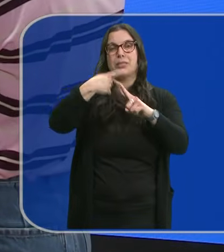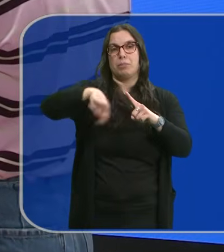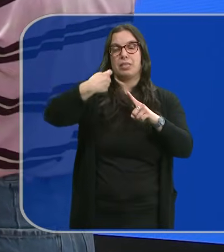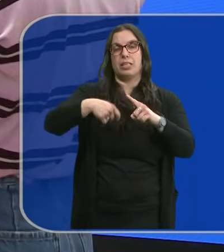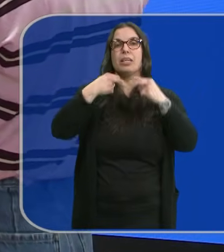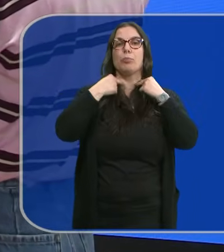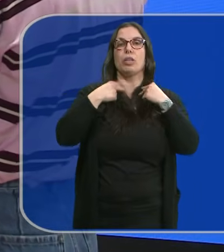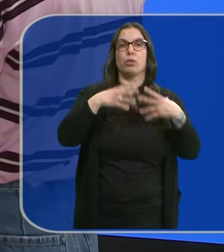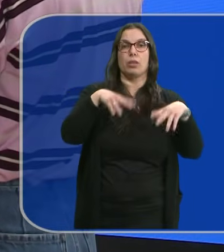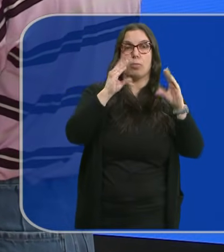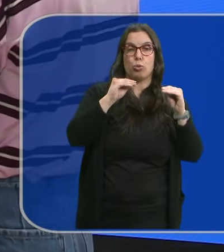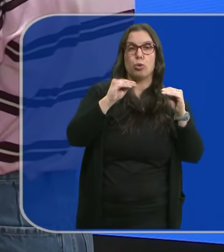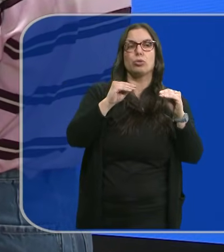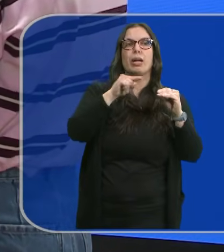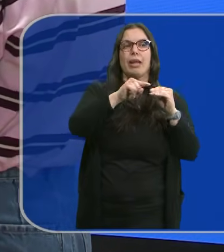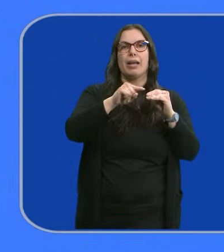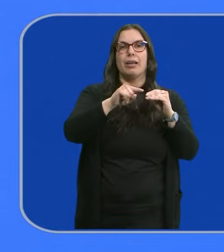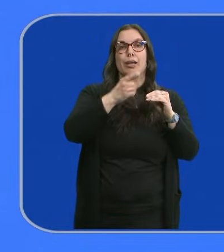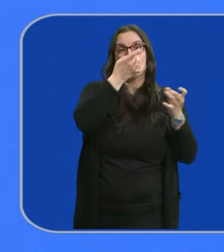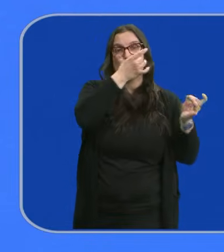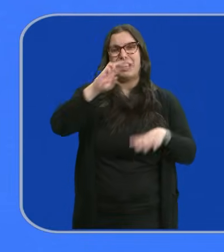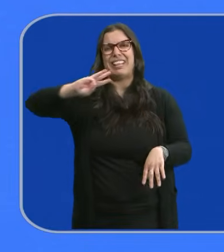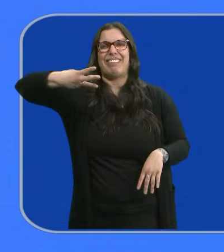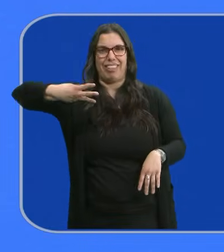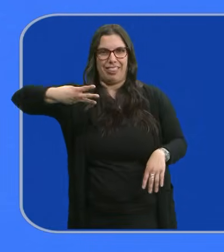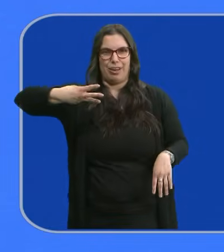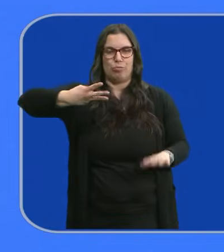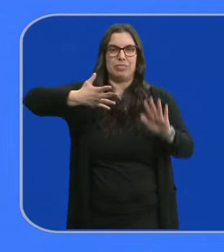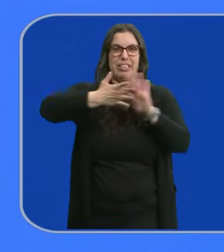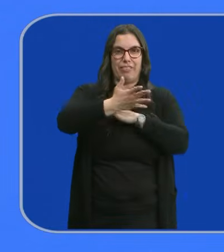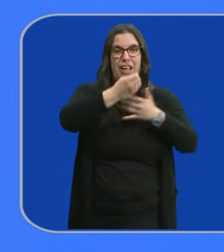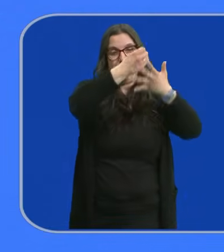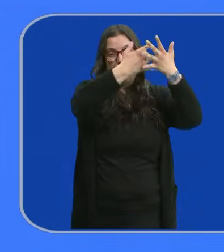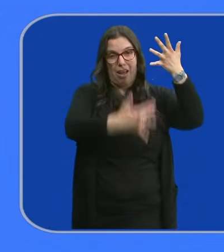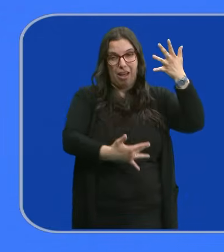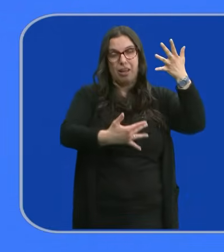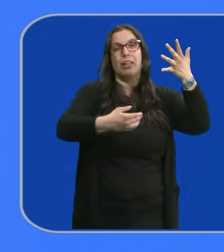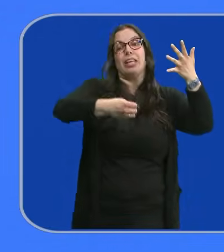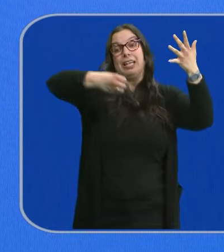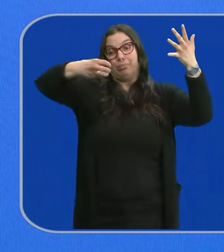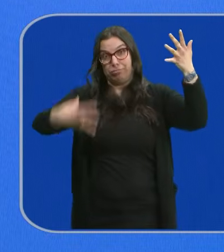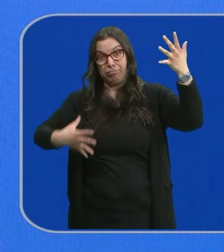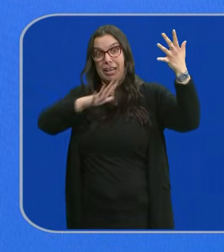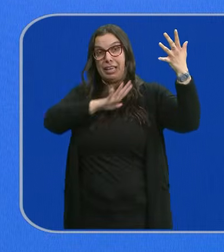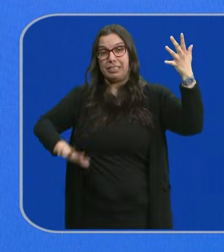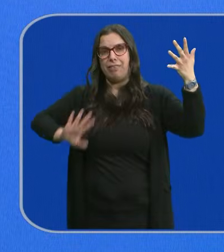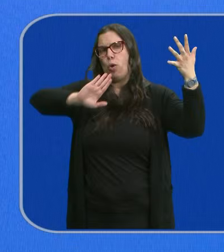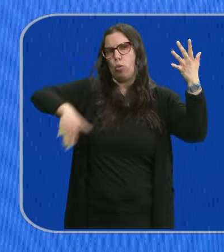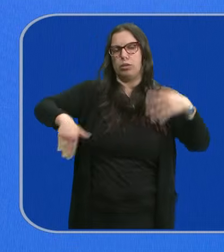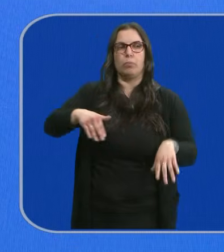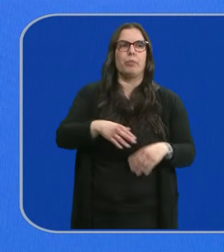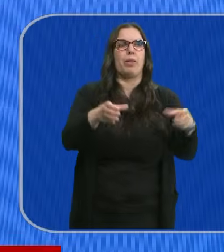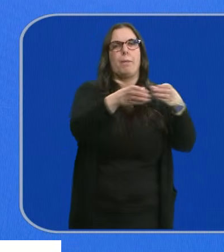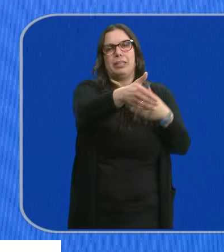de Burgos y exsenador es el tercer suplente en la lista, es decir, el último de los reservas. Me lo pidió el partido